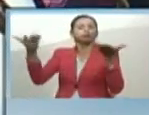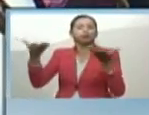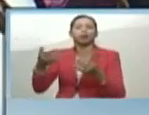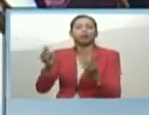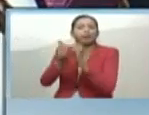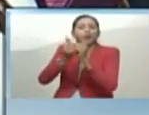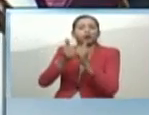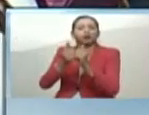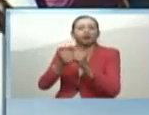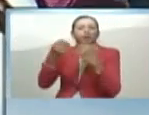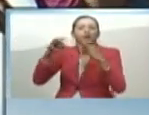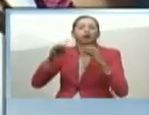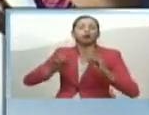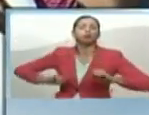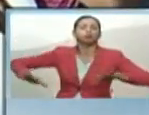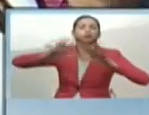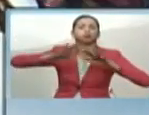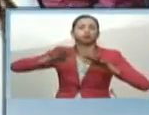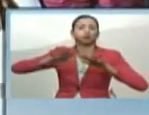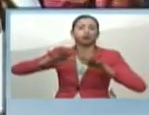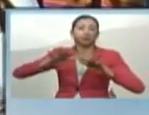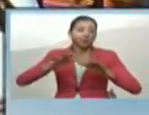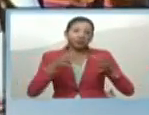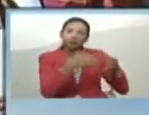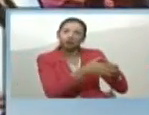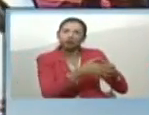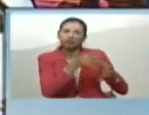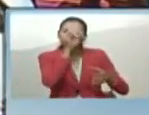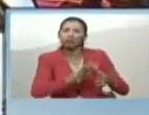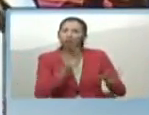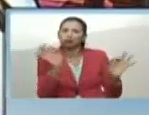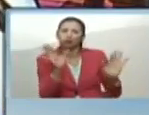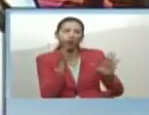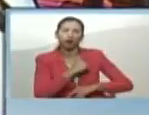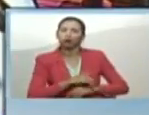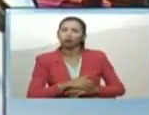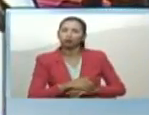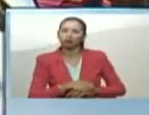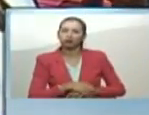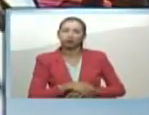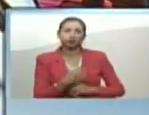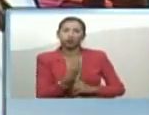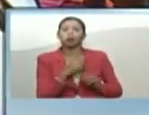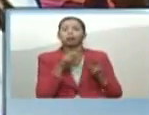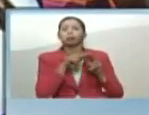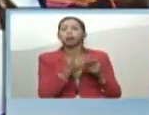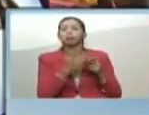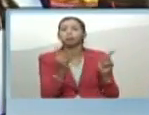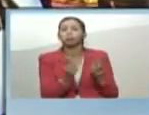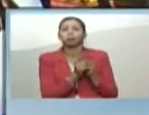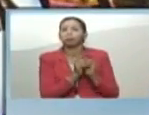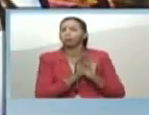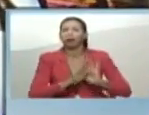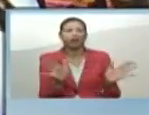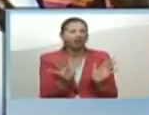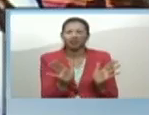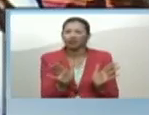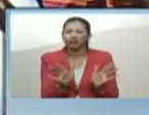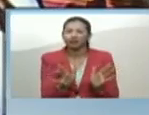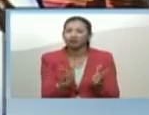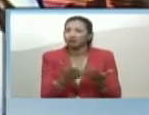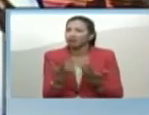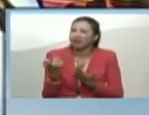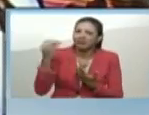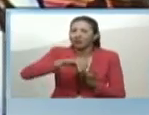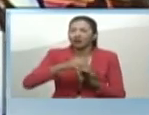rendimiento pero masivo pero a nosotros tallercito para que Cómo se tratan a las personas con discapacidad